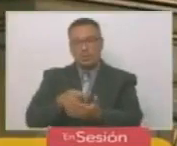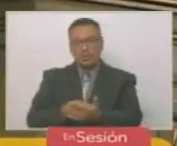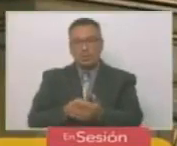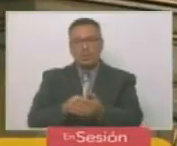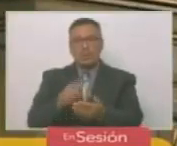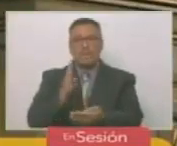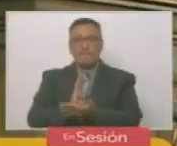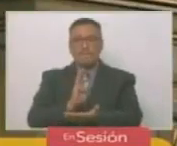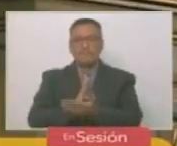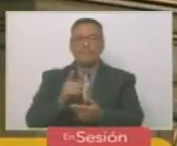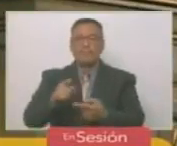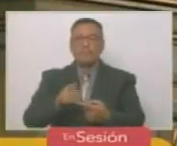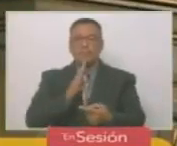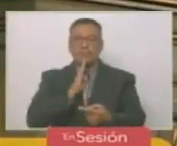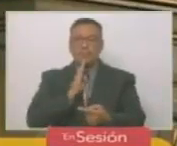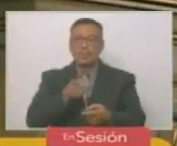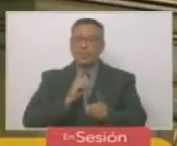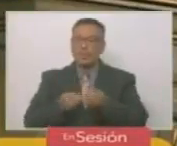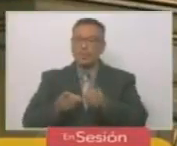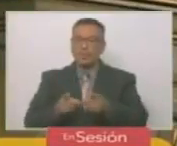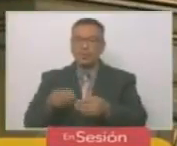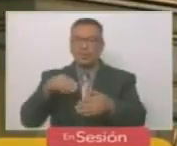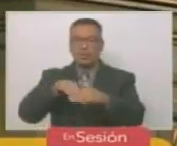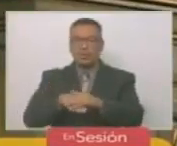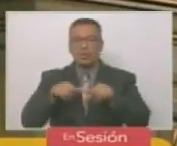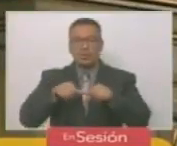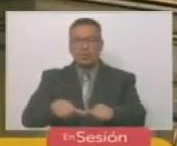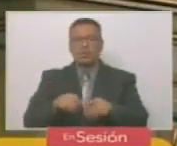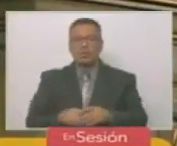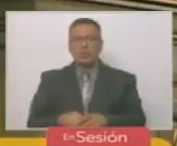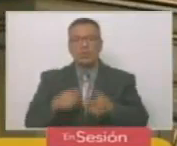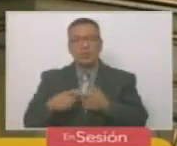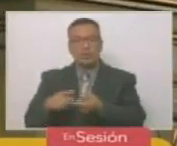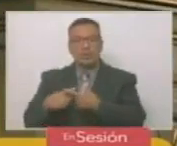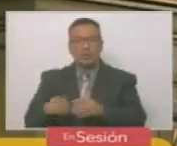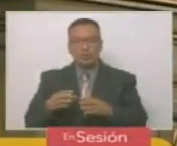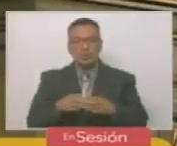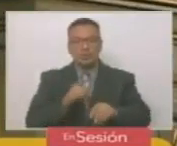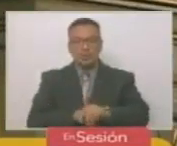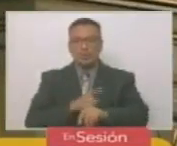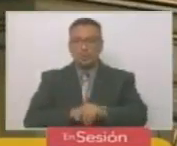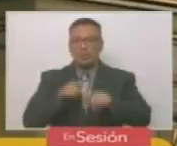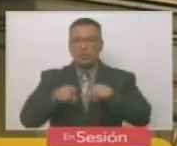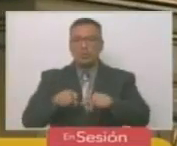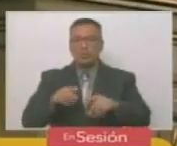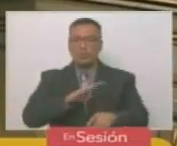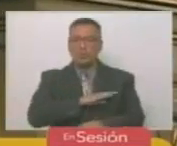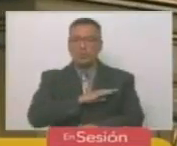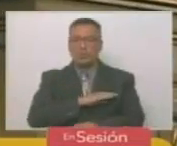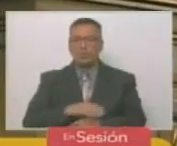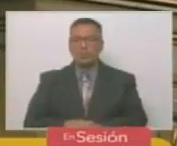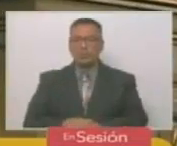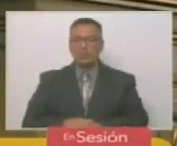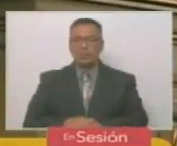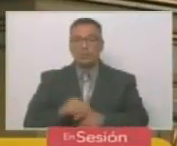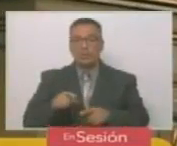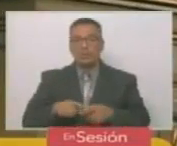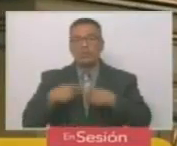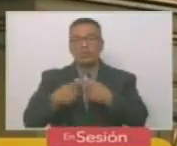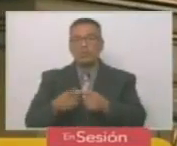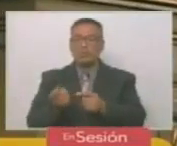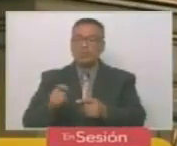ingreso o permanencia en algún establecimiento o lugar o cualquier otra situación de índole personal, se le impondrá